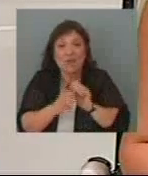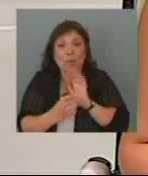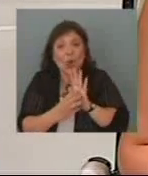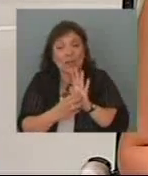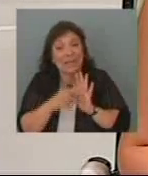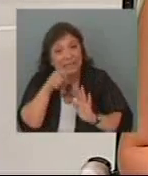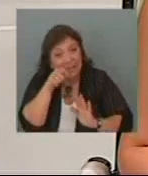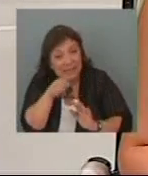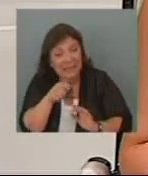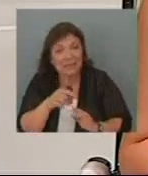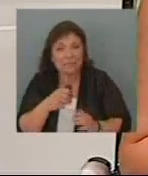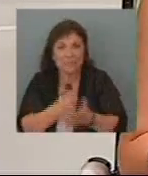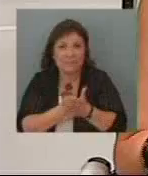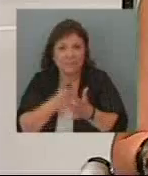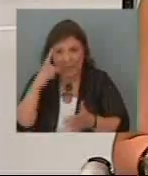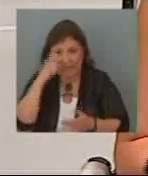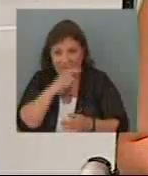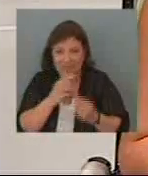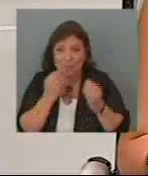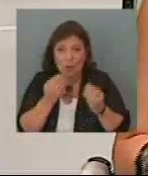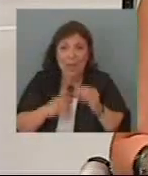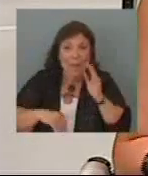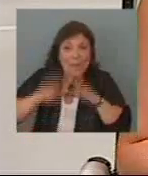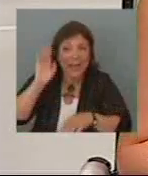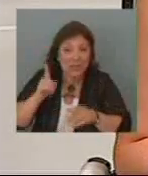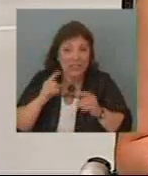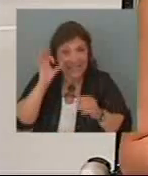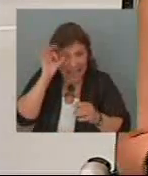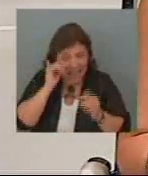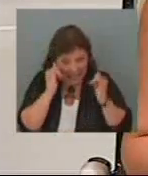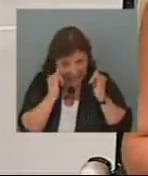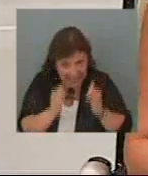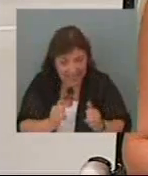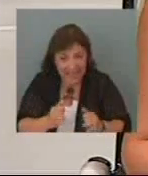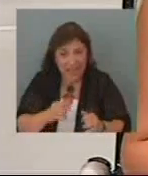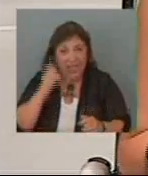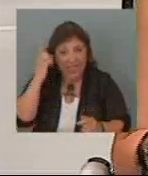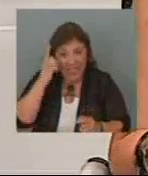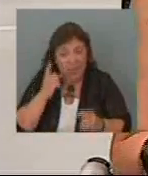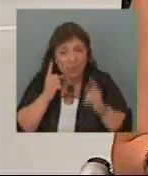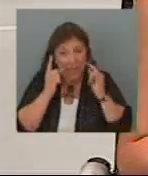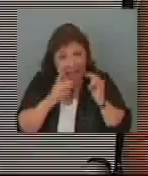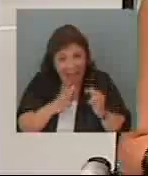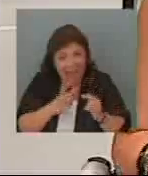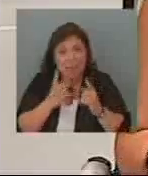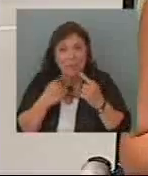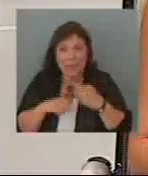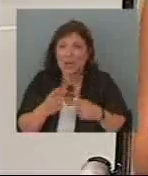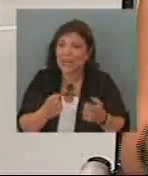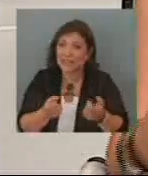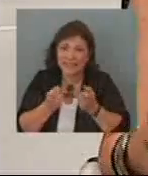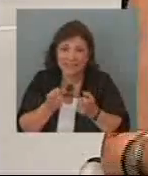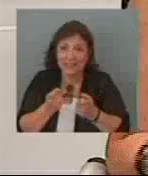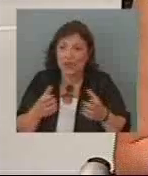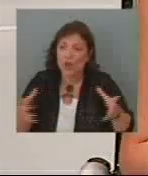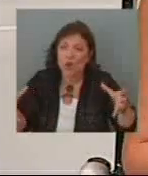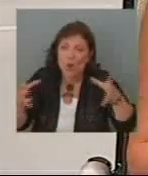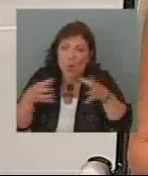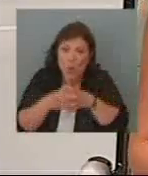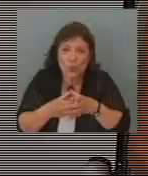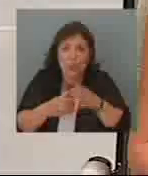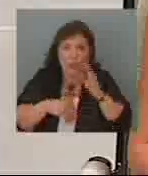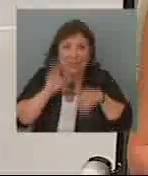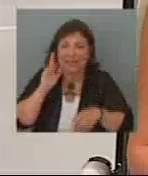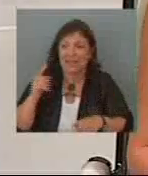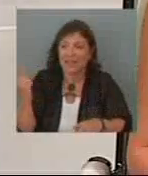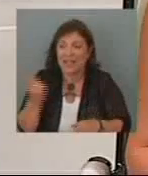ser un poquito más peliagudo, porque si bien tiene mayoría en el Senado y a nivel de la Cámara Baja de Diputados, va a necesitar la concertación y el consenso con